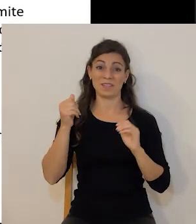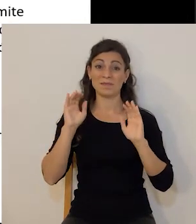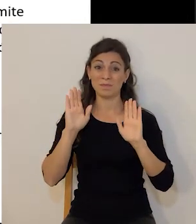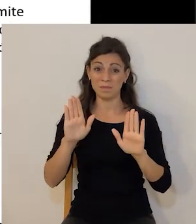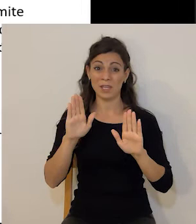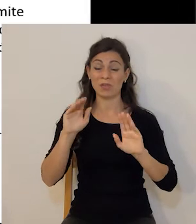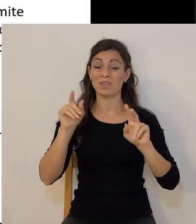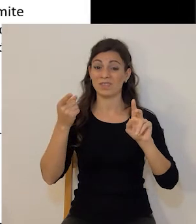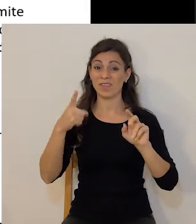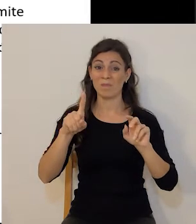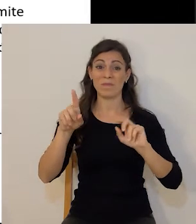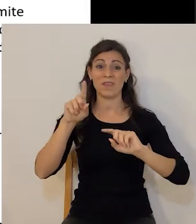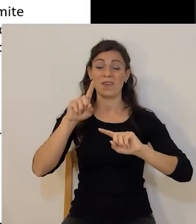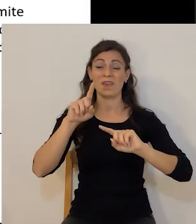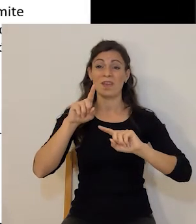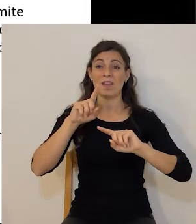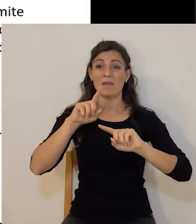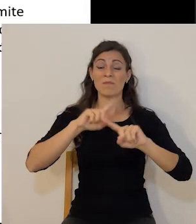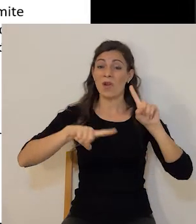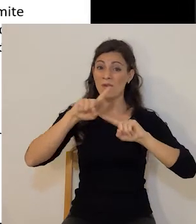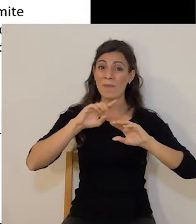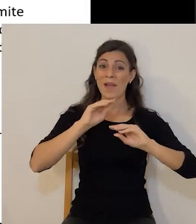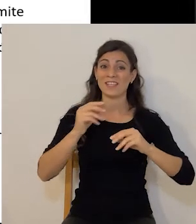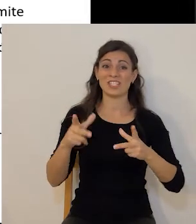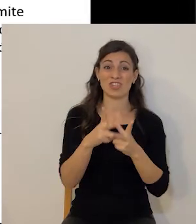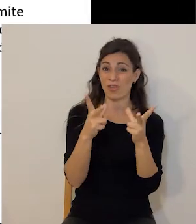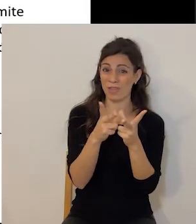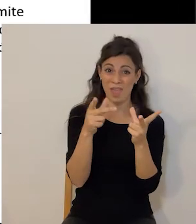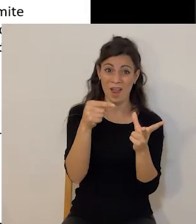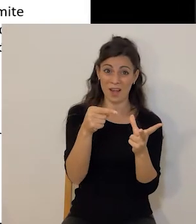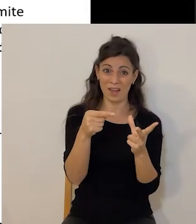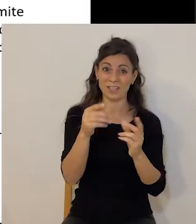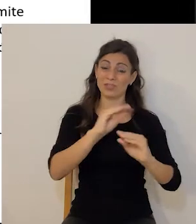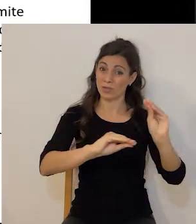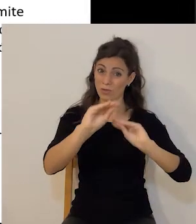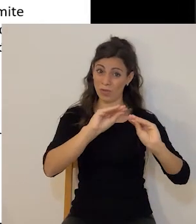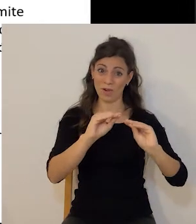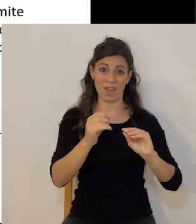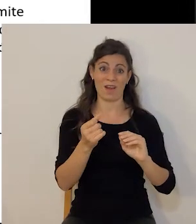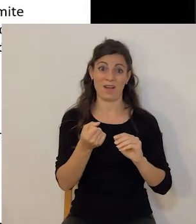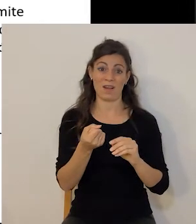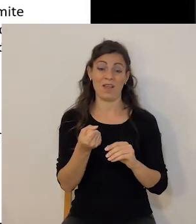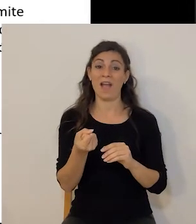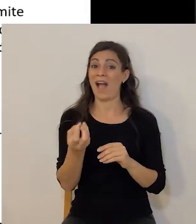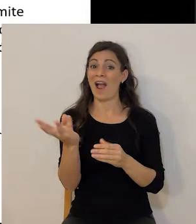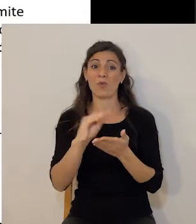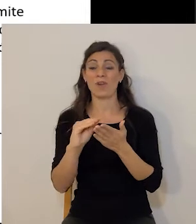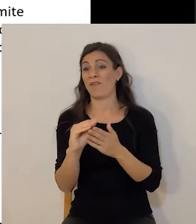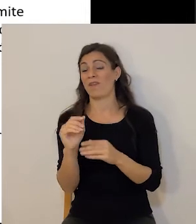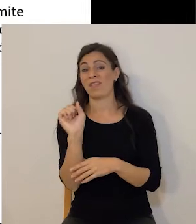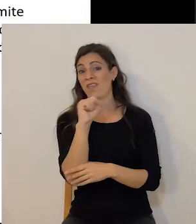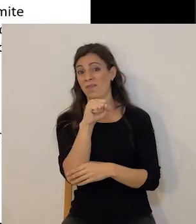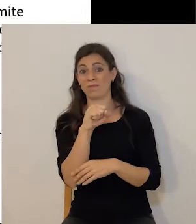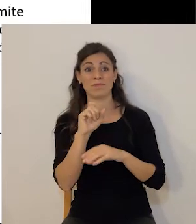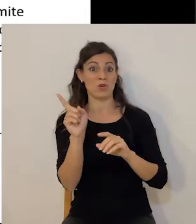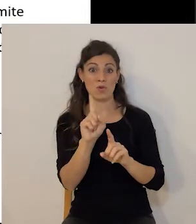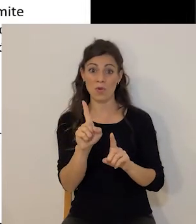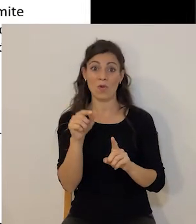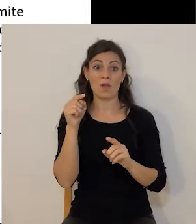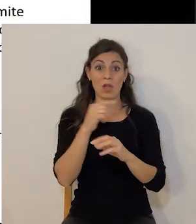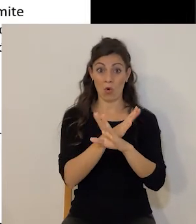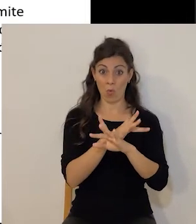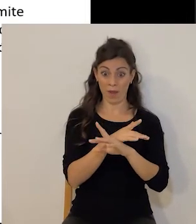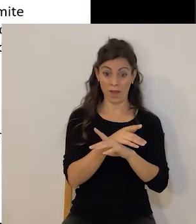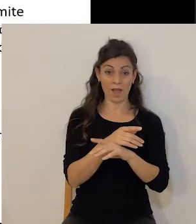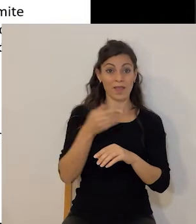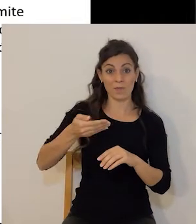problemas sociales o de socialización que a veces se quedan relegados, ¿no? Entonces el entorno de juego tiene esas tres cosas. Por un